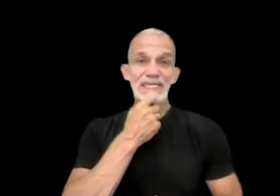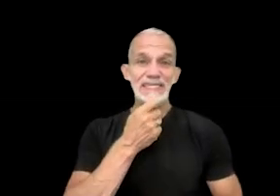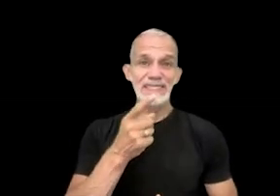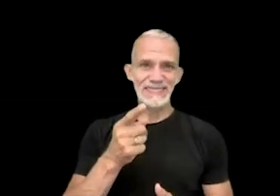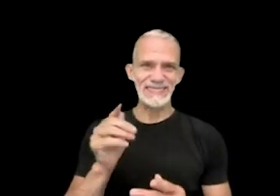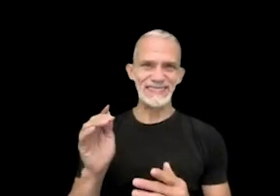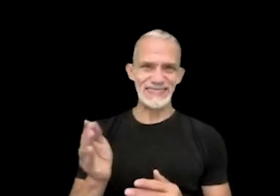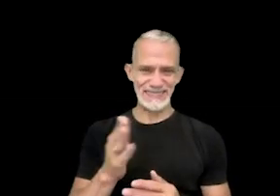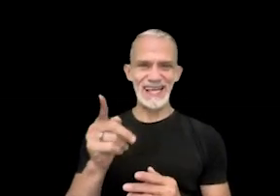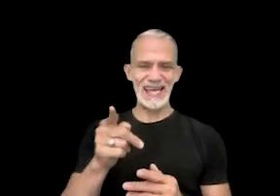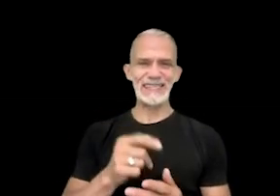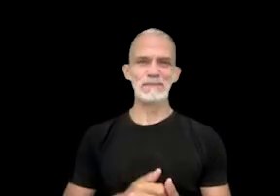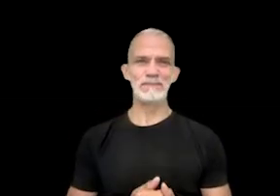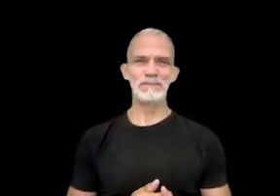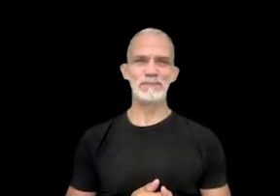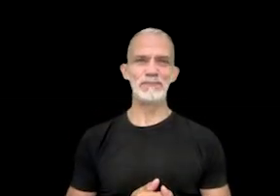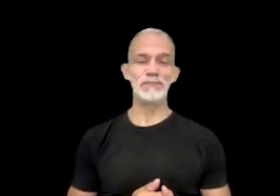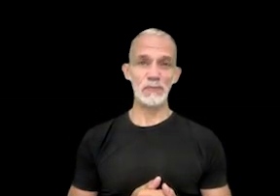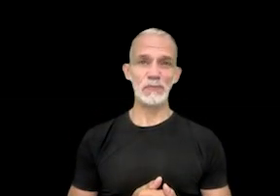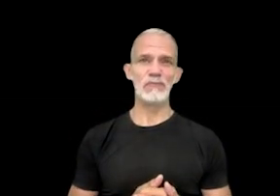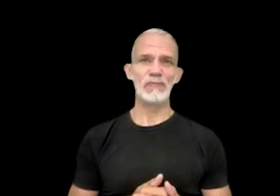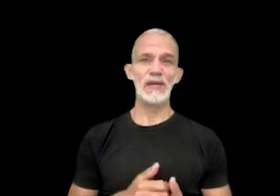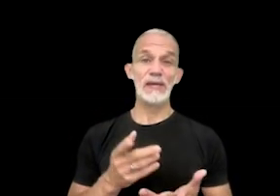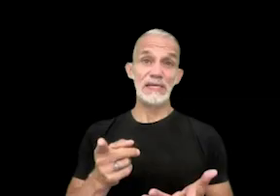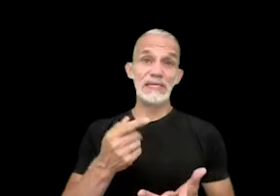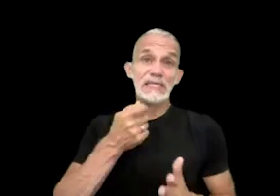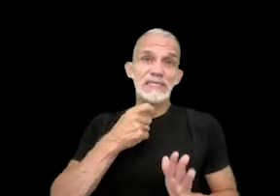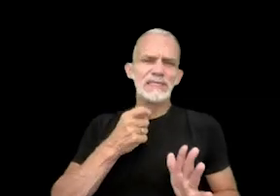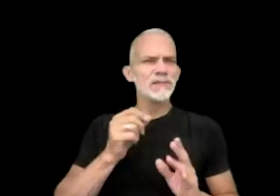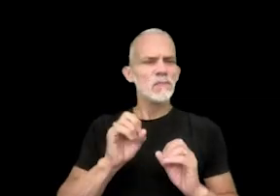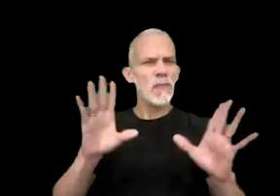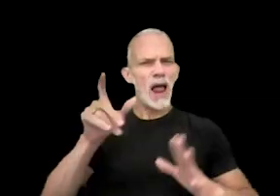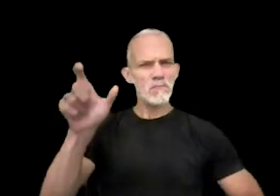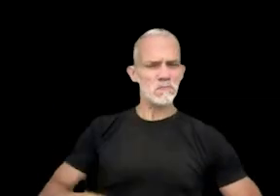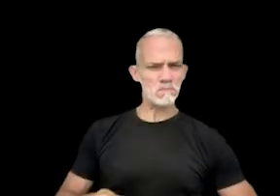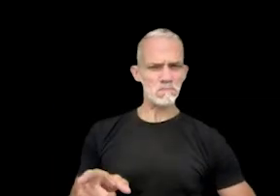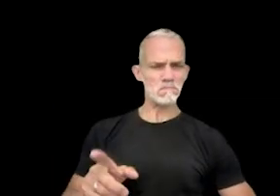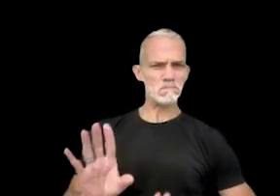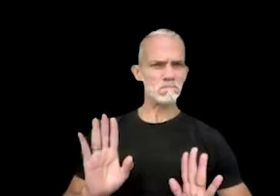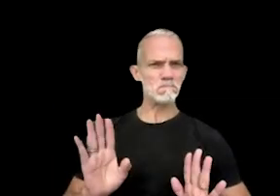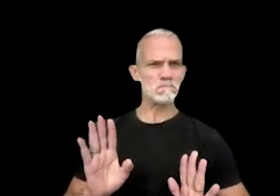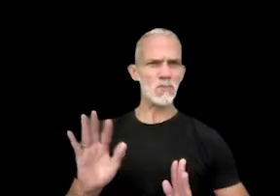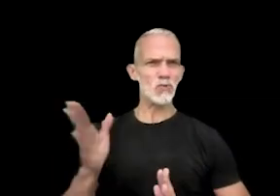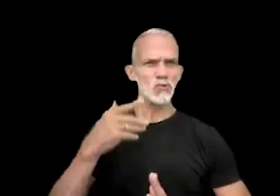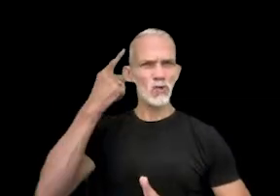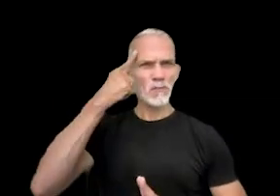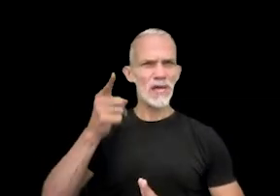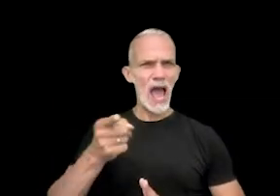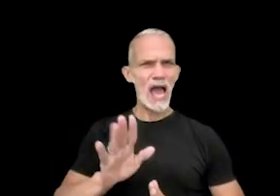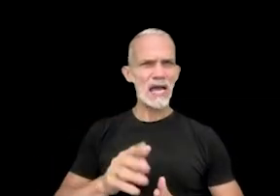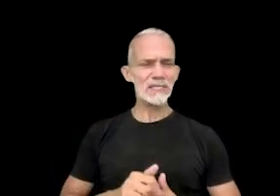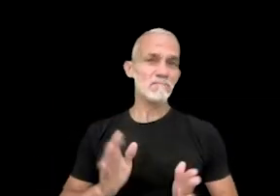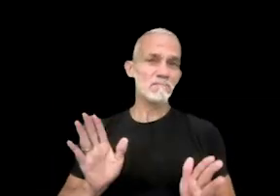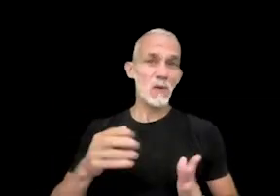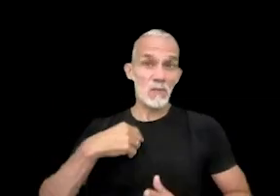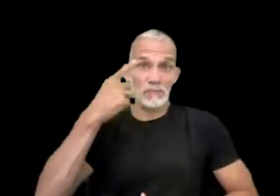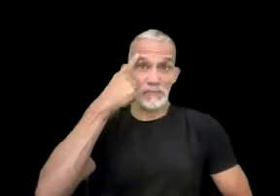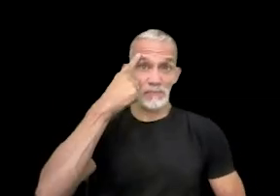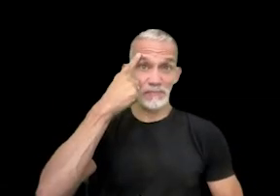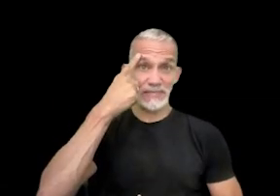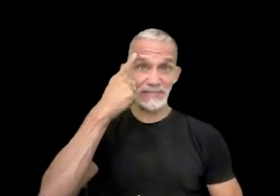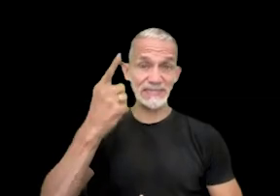sí, el segundo, ahí está. Con una actitud, si se quiere, repudiarle al contribuyente. Se ve encerrado sobre eso. Y entonces, lo primero que tenemos que decir es